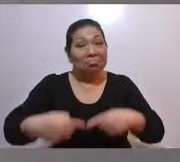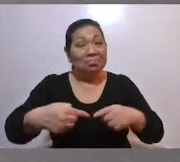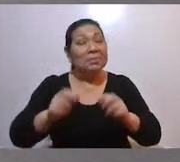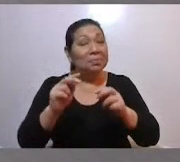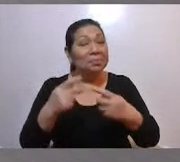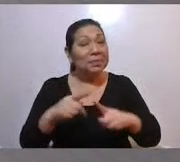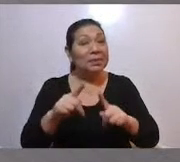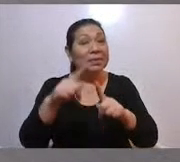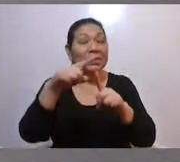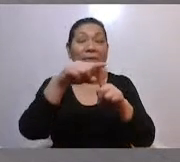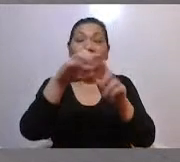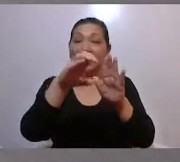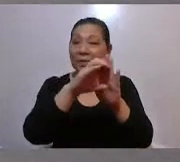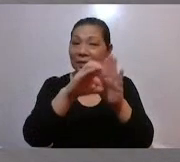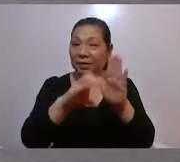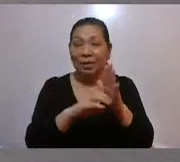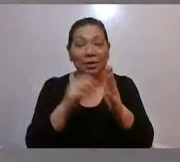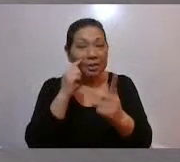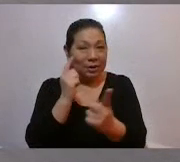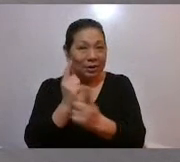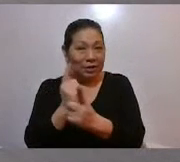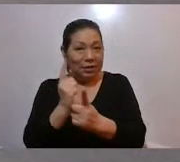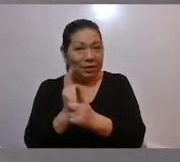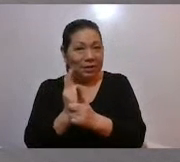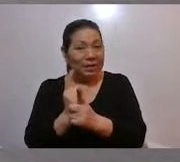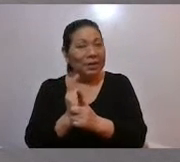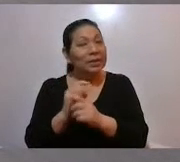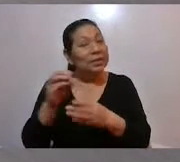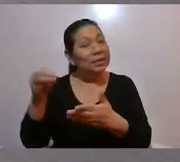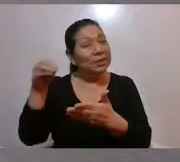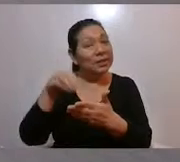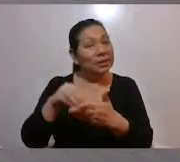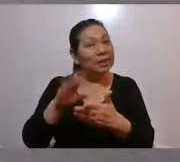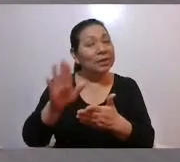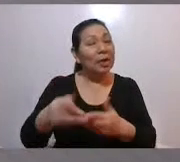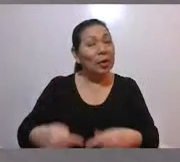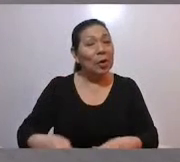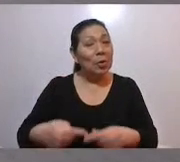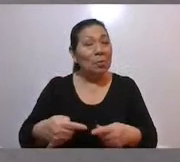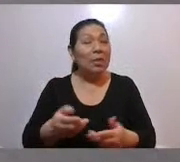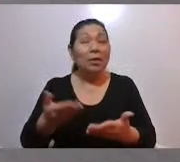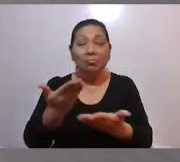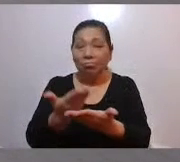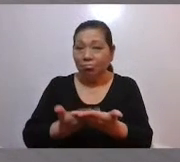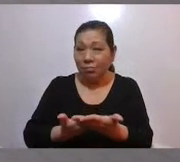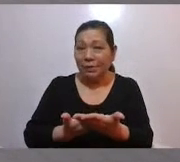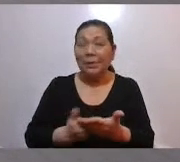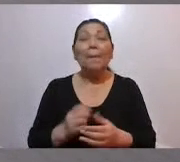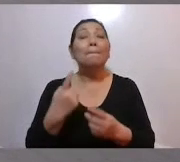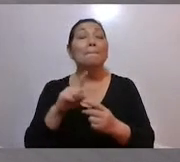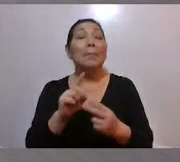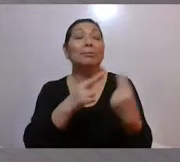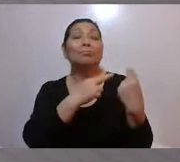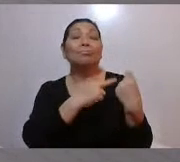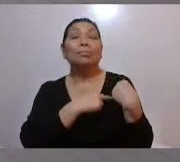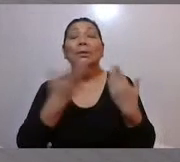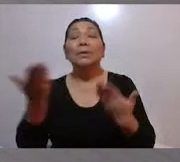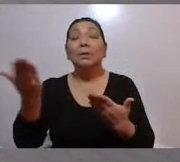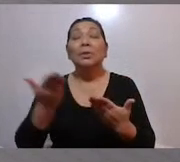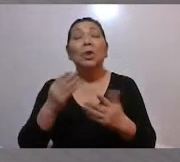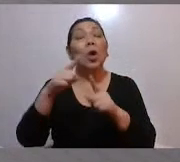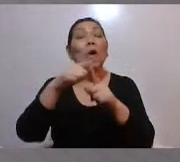proceso competencial, que permite al Tribunal Constitucional conocer de los conflictos que se susciten sobre las competencias o atribuciones